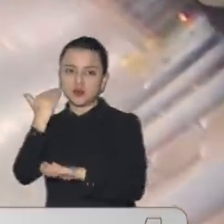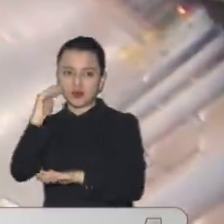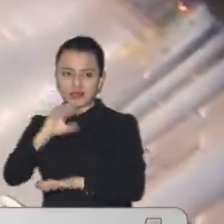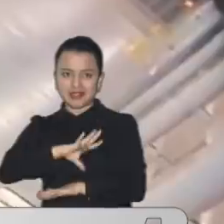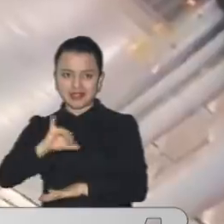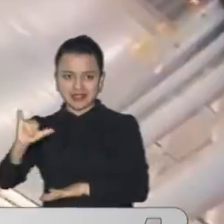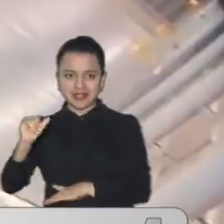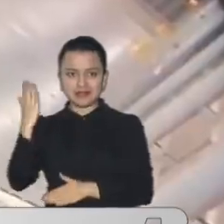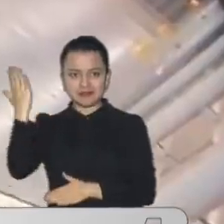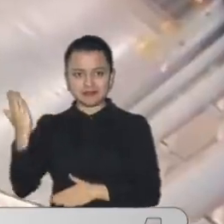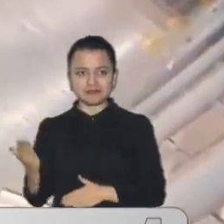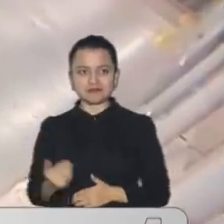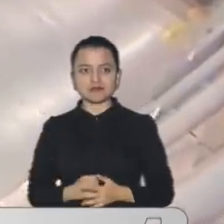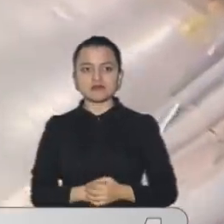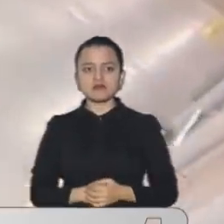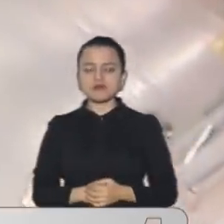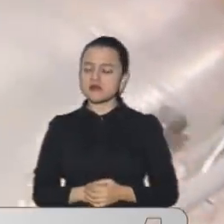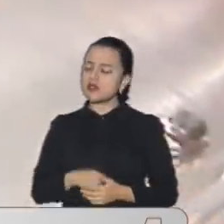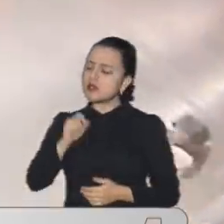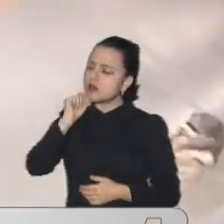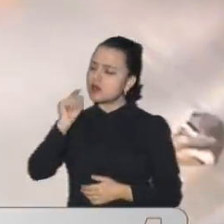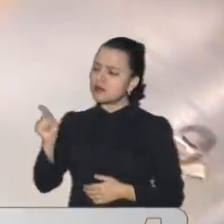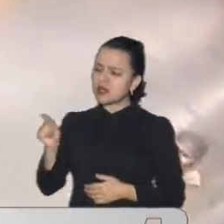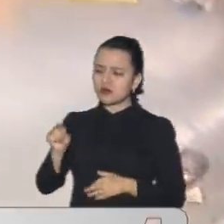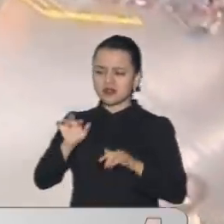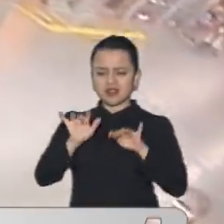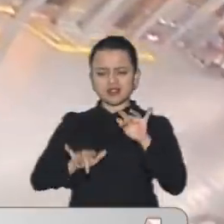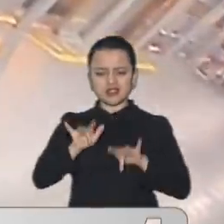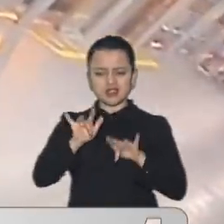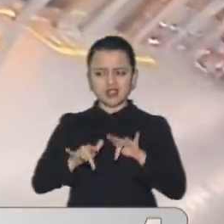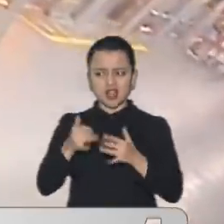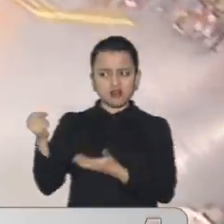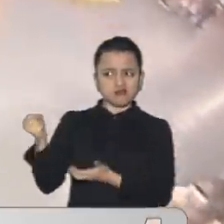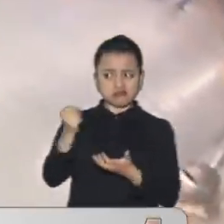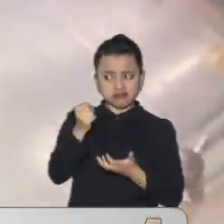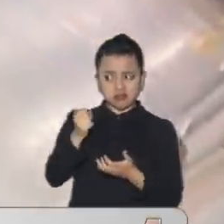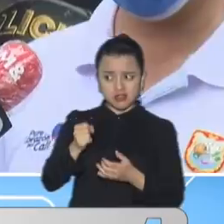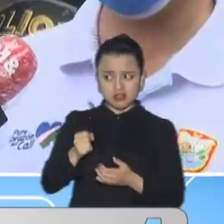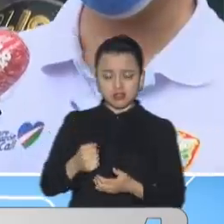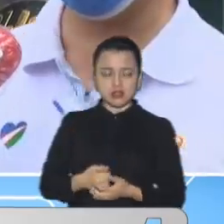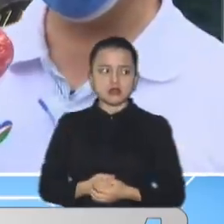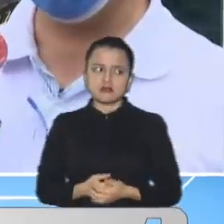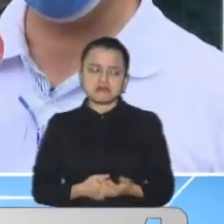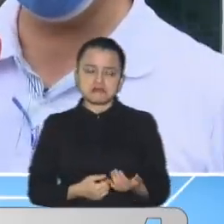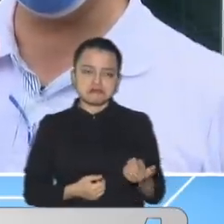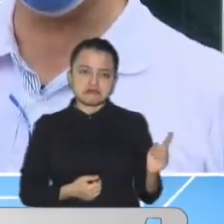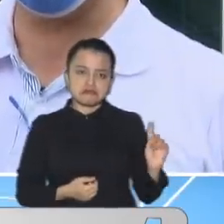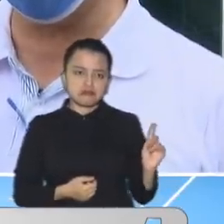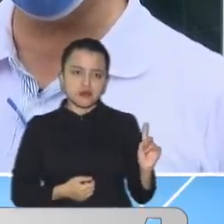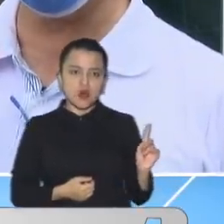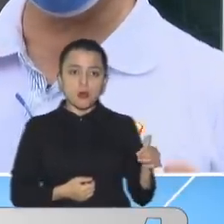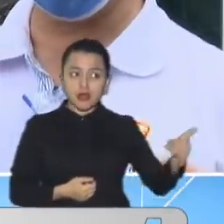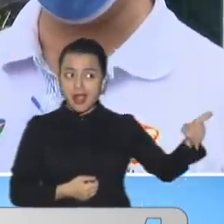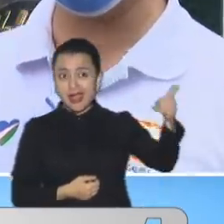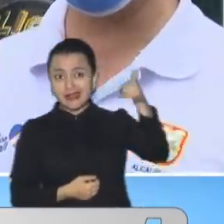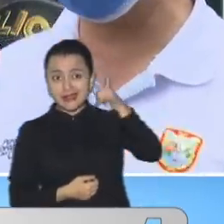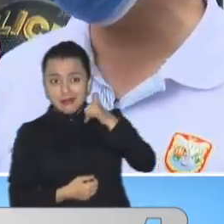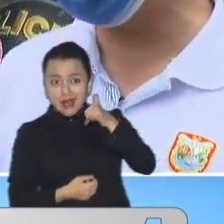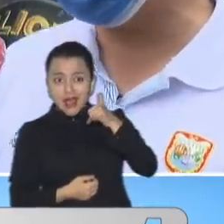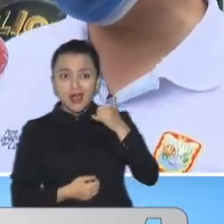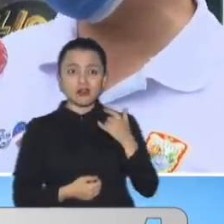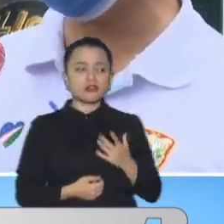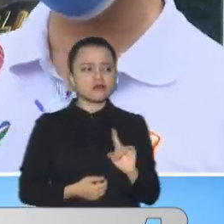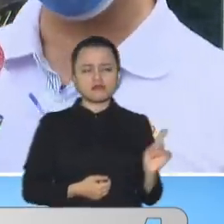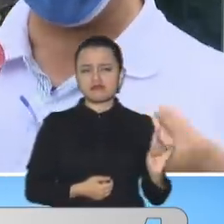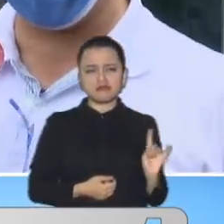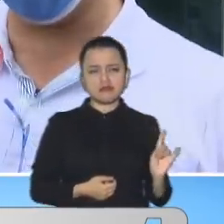Cali. Secretario, se ha dicho que no fue necesario el pago de la recompensa. No, la información administrada por